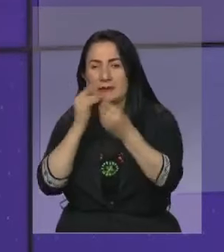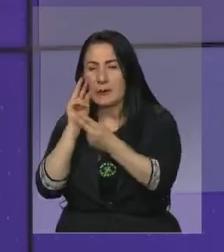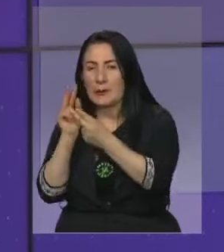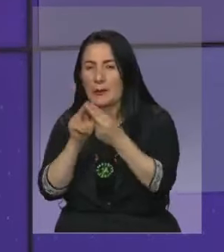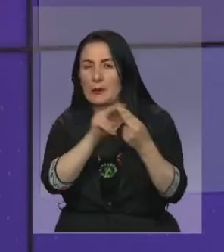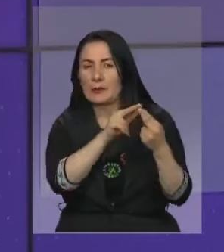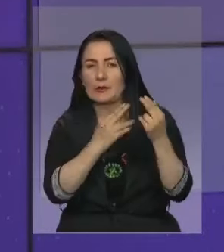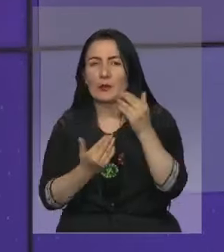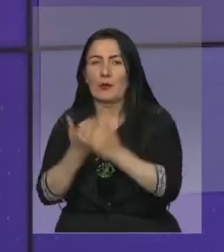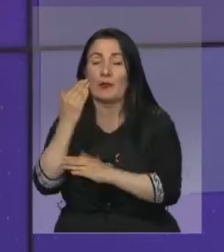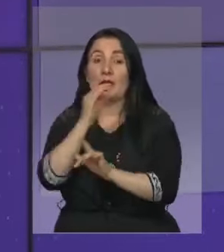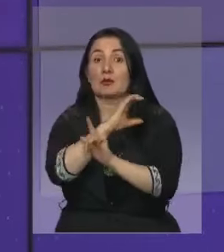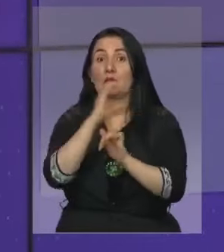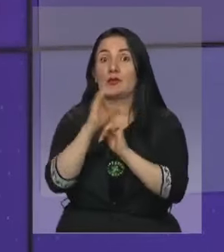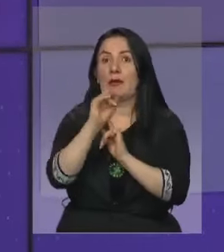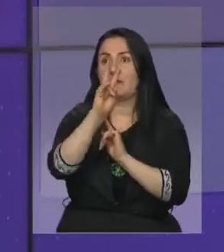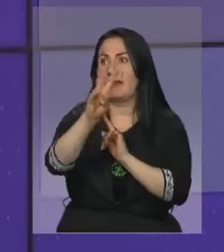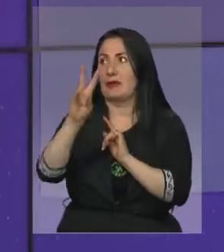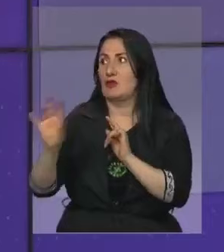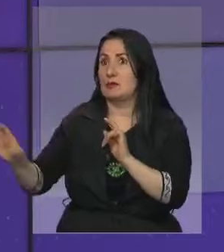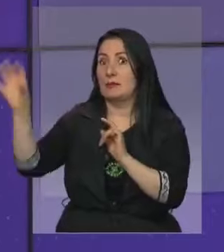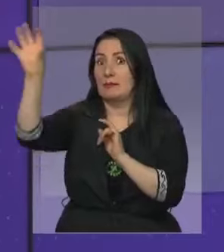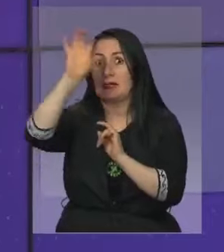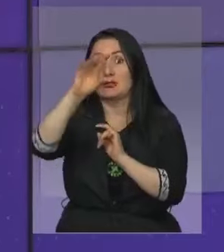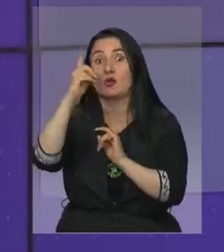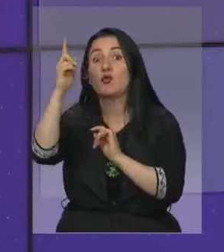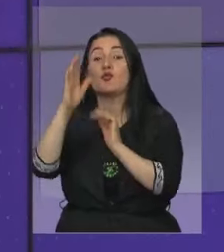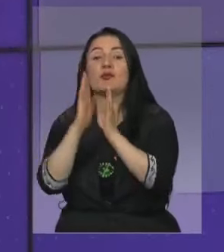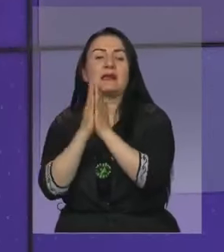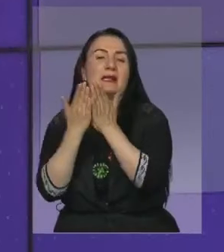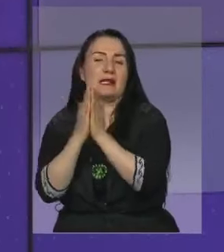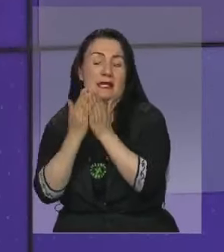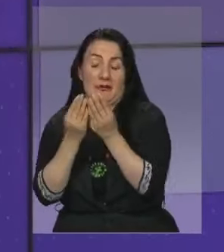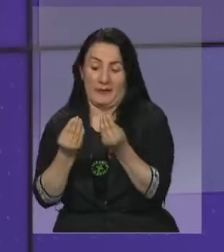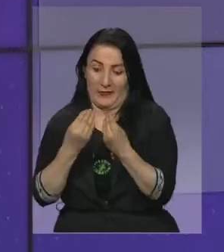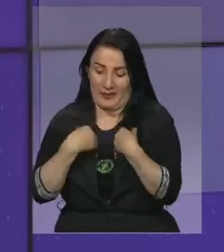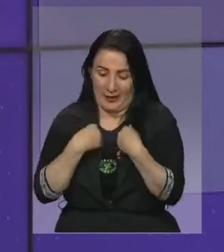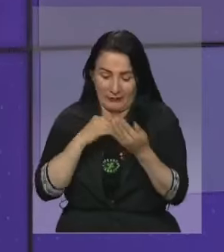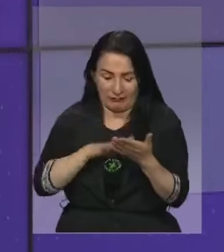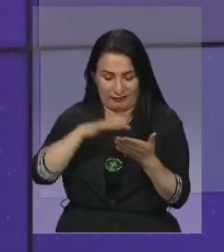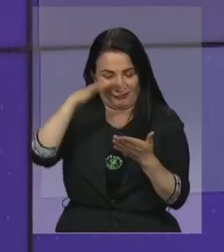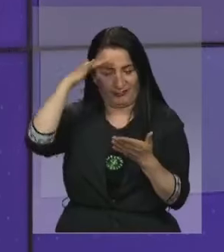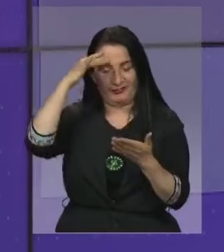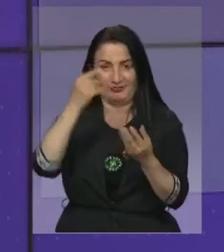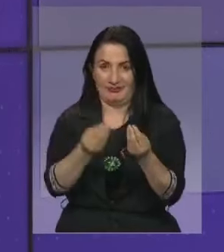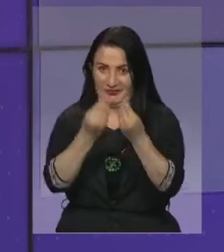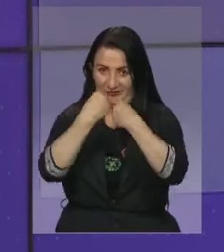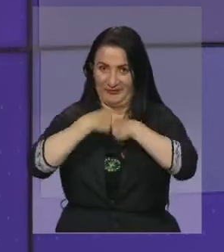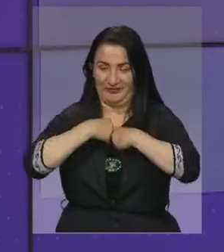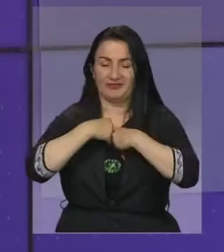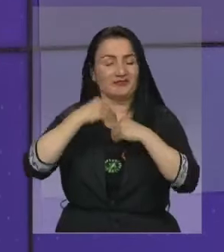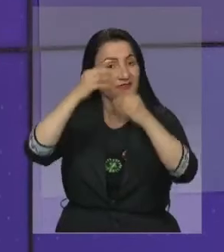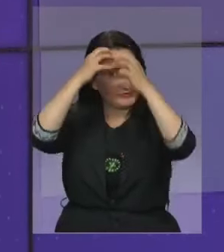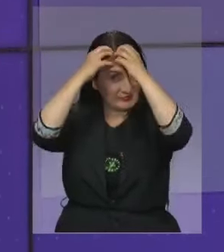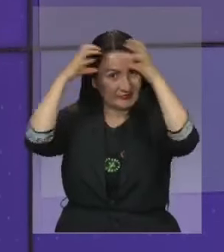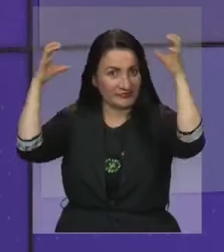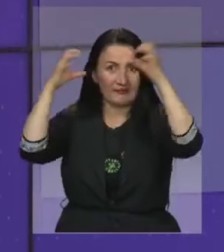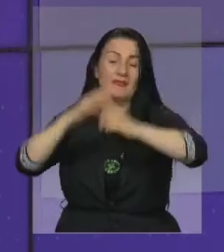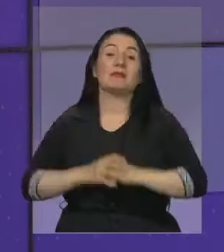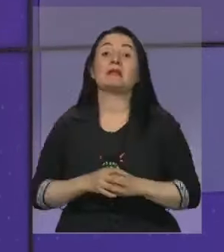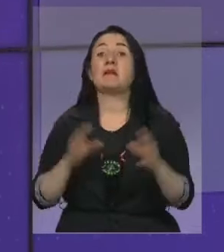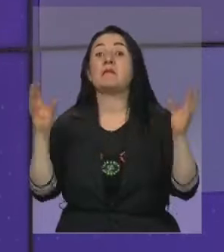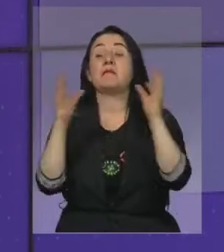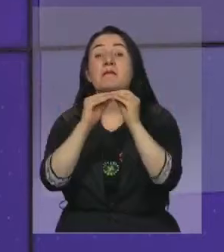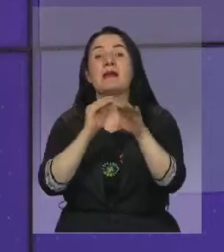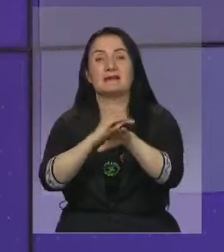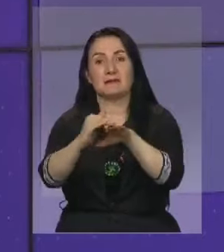nuevas culturas, 22 países invitados, y un libro también da la posibilidad de vivir otra vida sin salir de su cabeza. Entonces, invitadísimos,